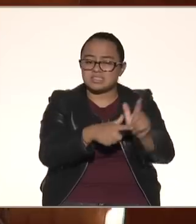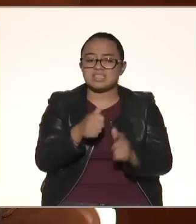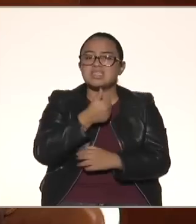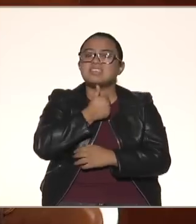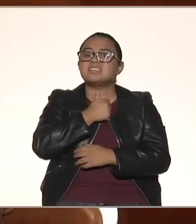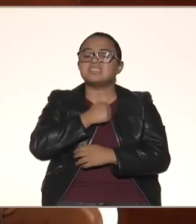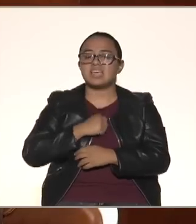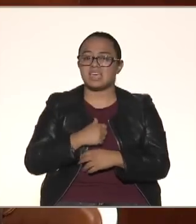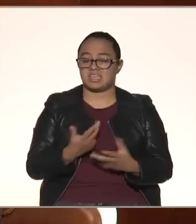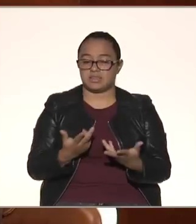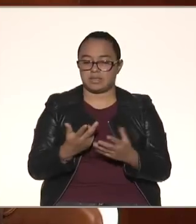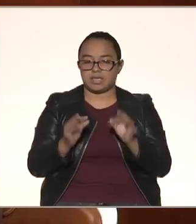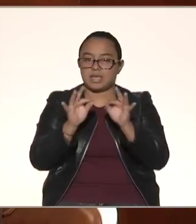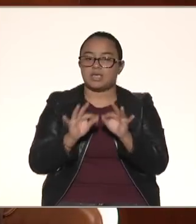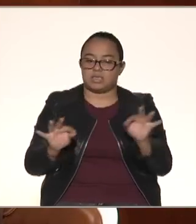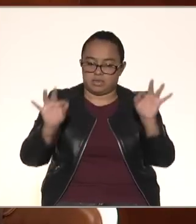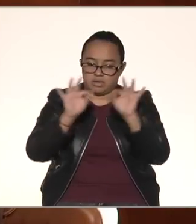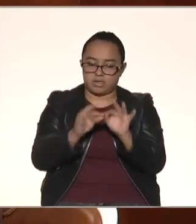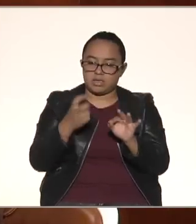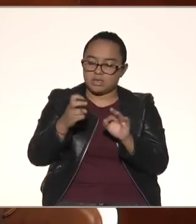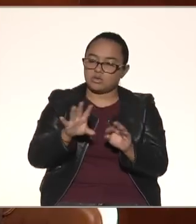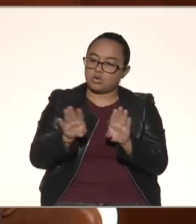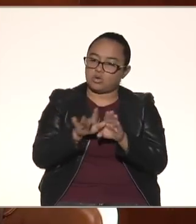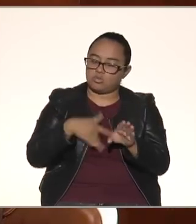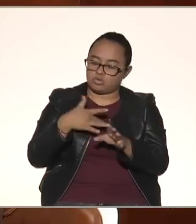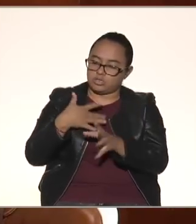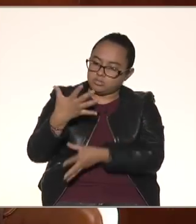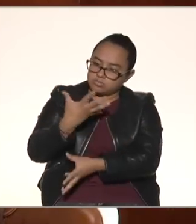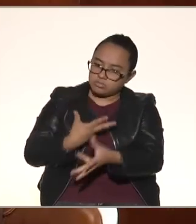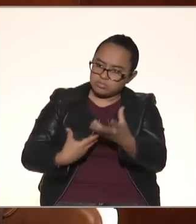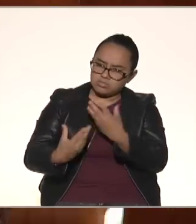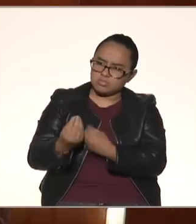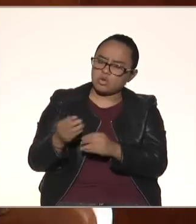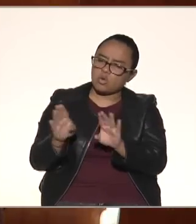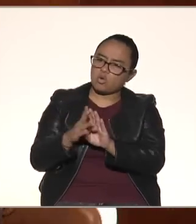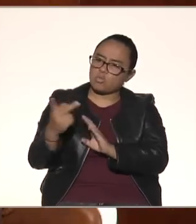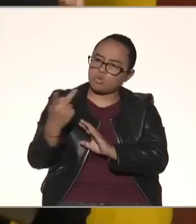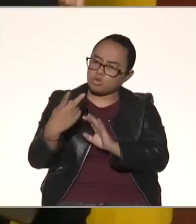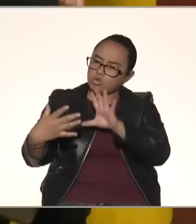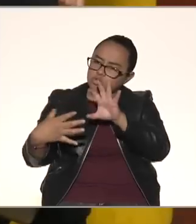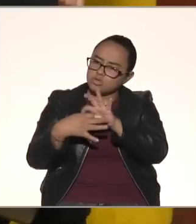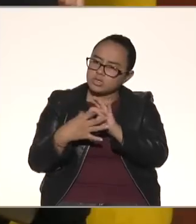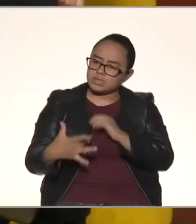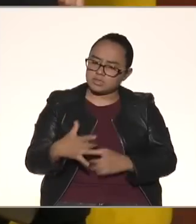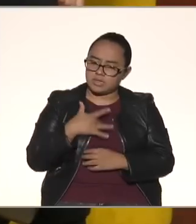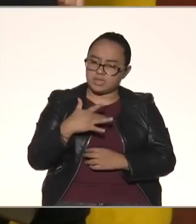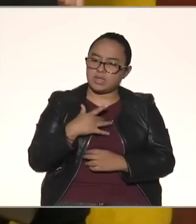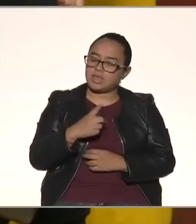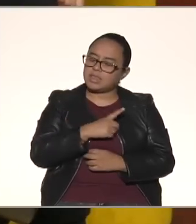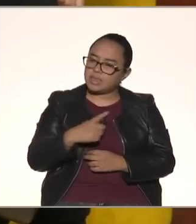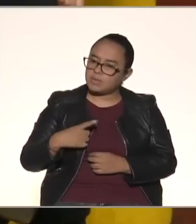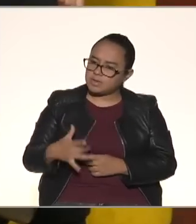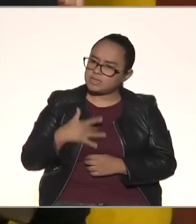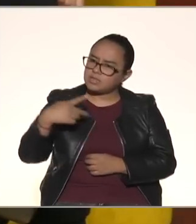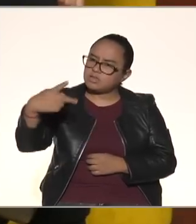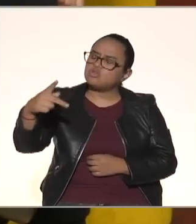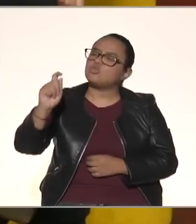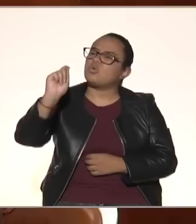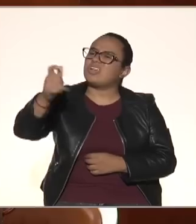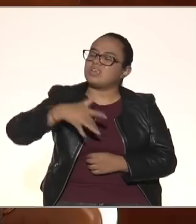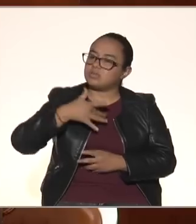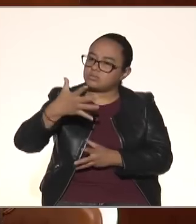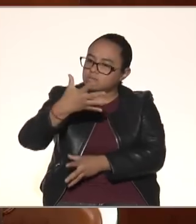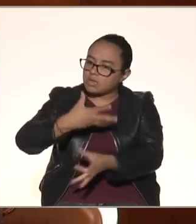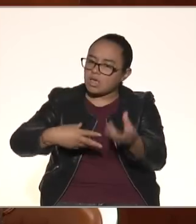Entonces, es muy importante el tema de la empatía, saber cómo estamos conectados los unos con los otros, ponernos en los zapatos ajenos. Así